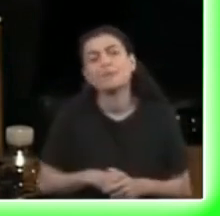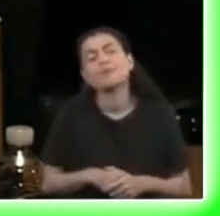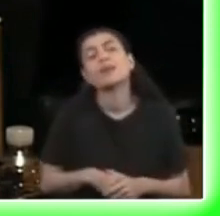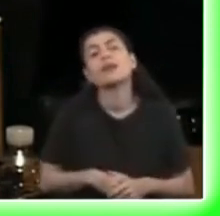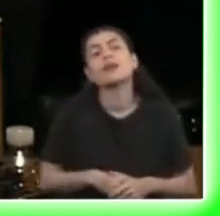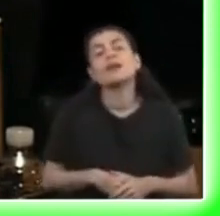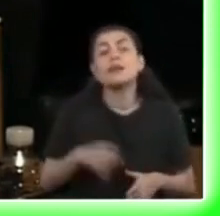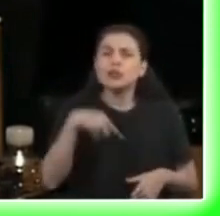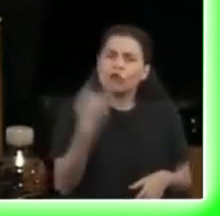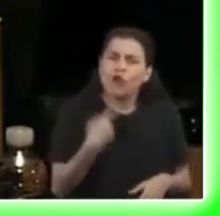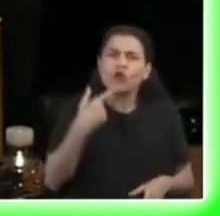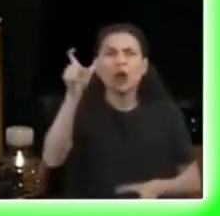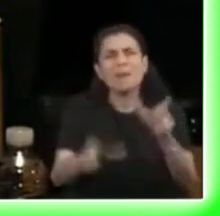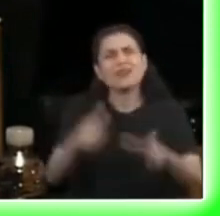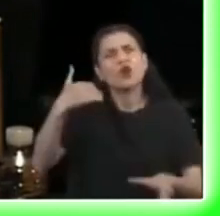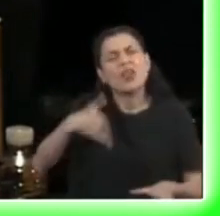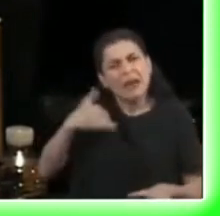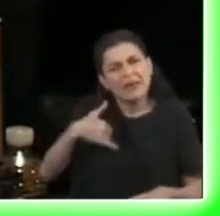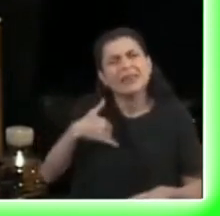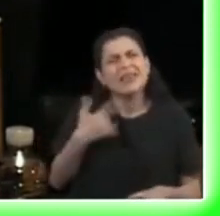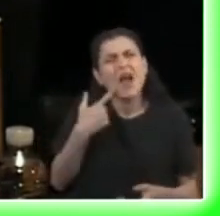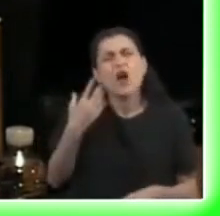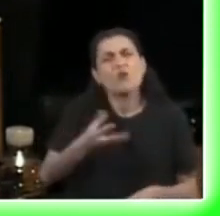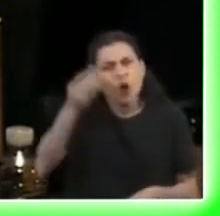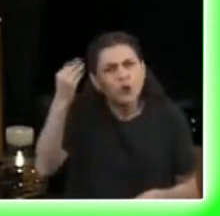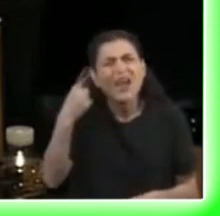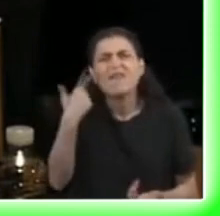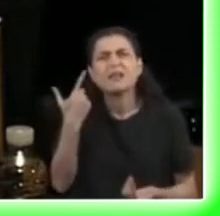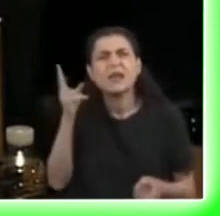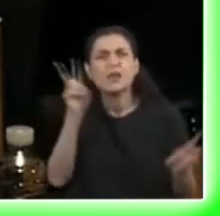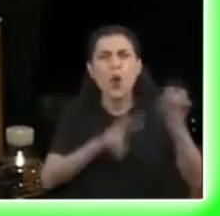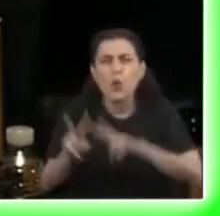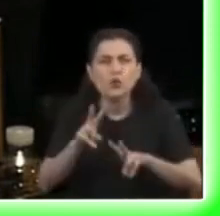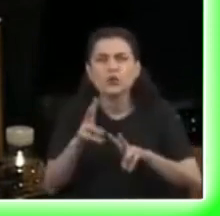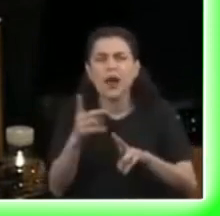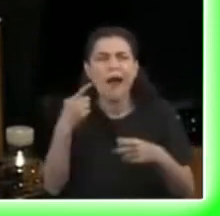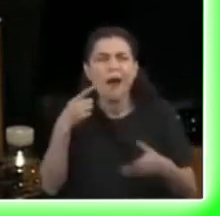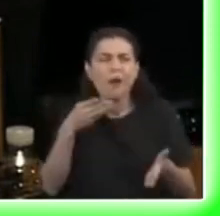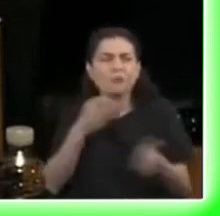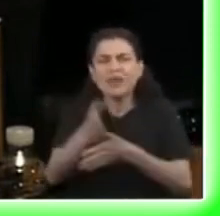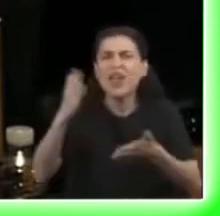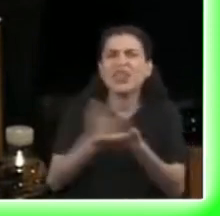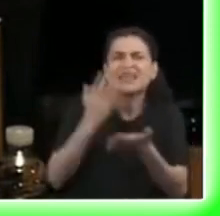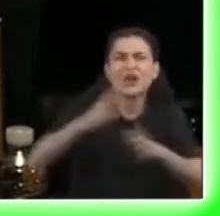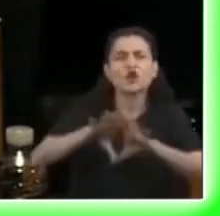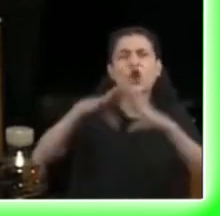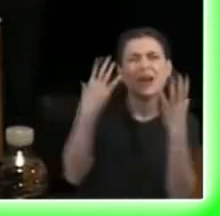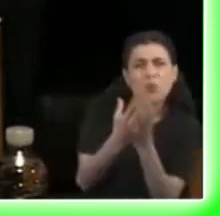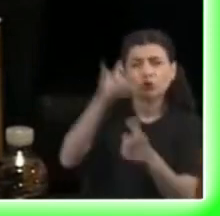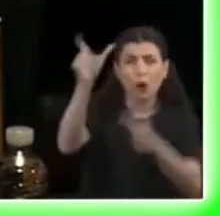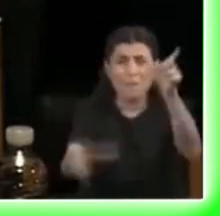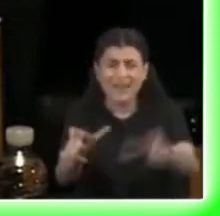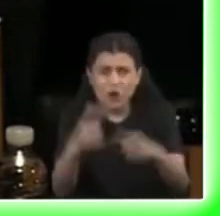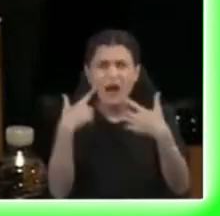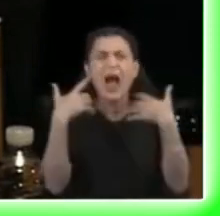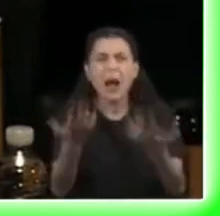proceso, nosotros los argentinos estuvimos en la punta de lanza en el desarrollo global y la sociedad toda gozó de las riquezas generadas por